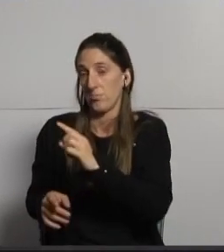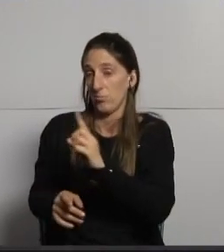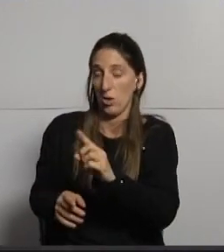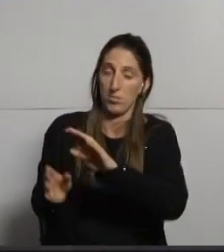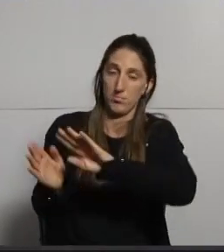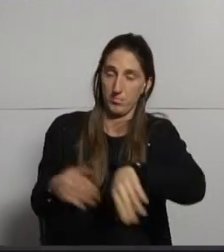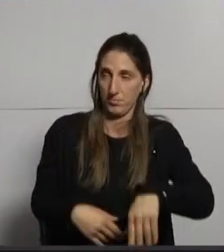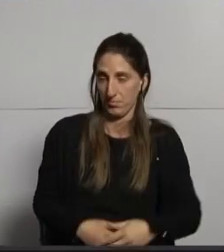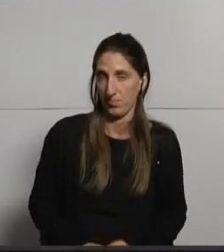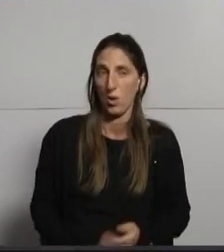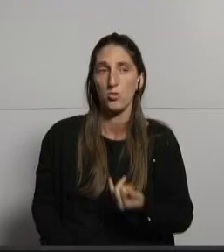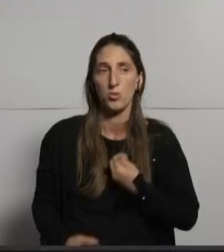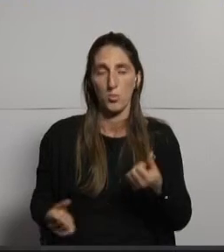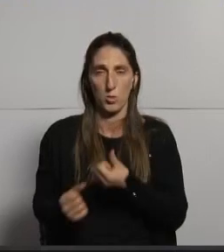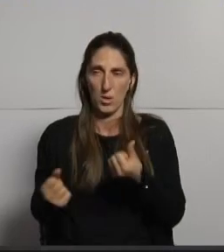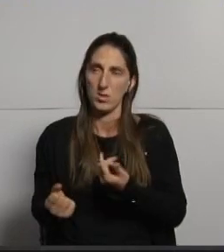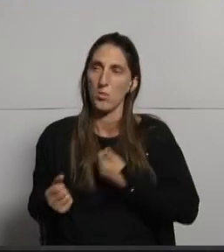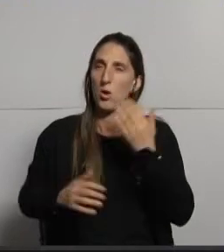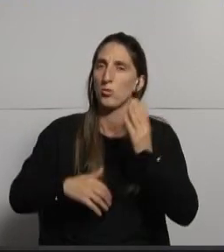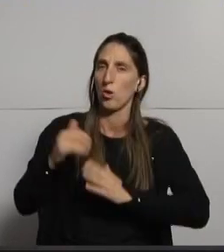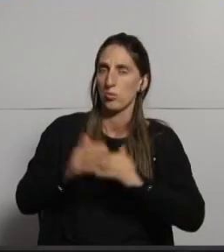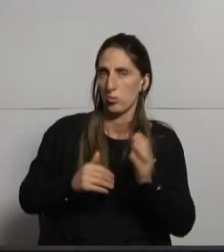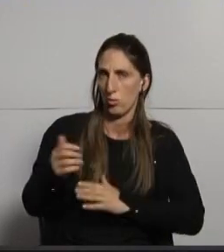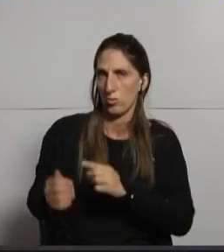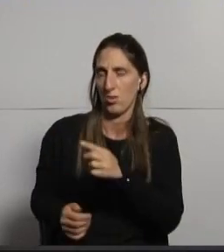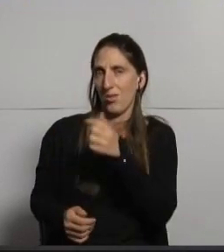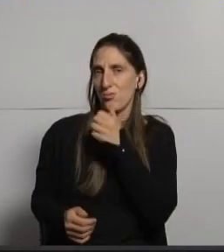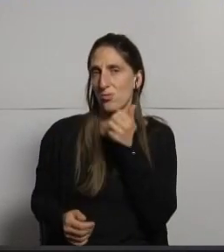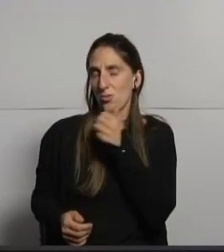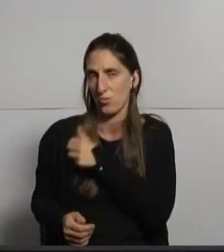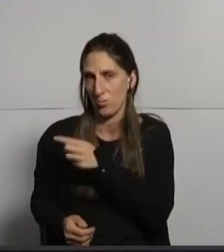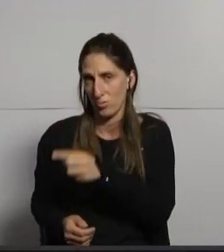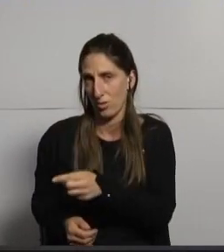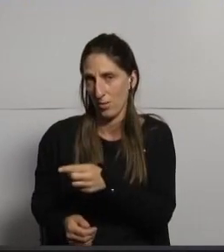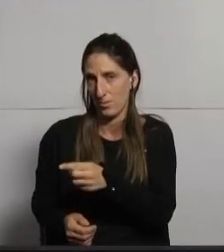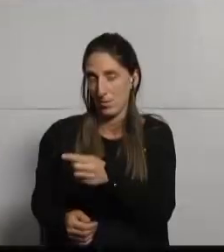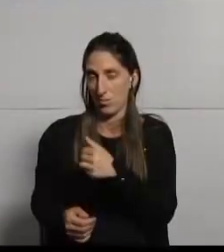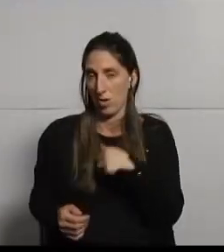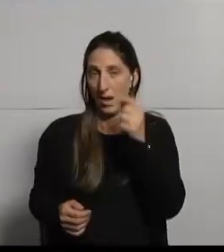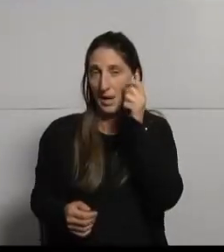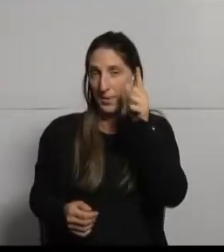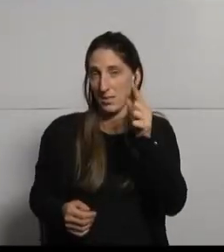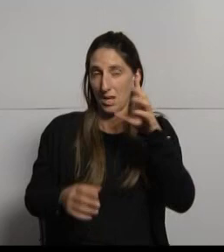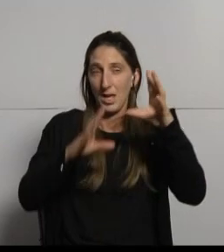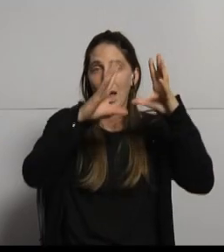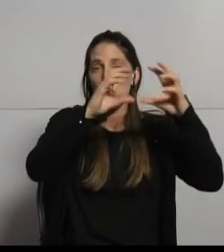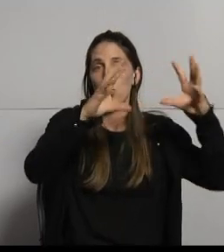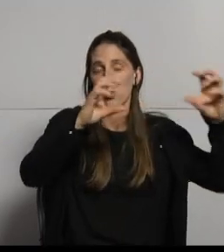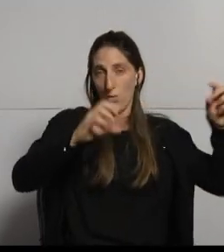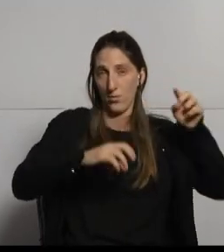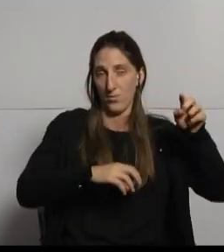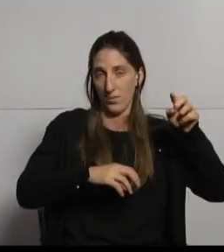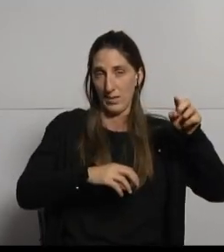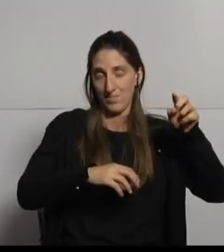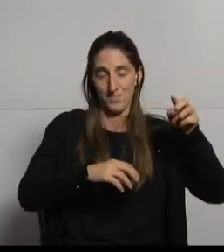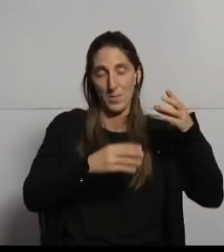¿Y cómo lo hacen? ¿Cómo construyen este tipo de soluciones? Utilizan las capacidades que existen hoy en día en la nube. Hoy en día hay